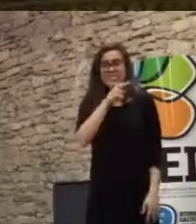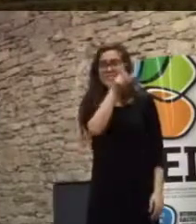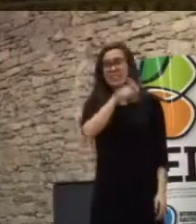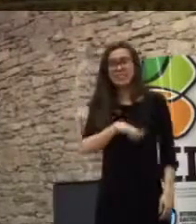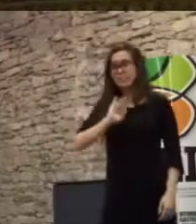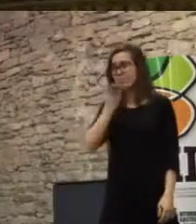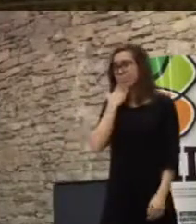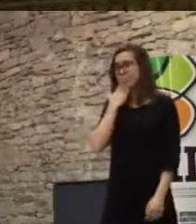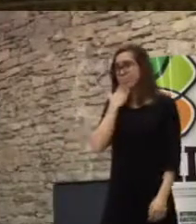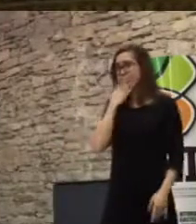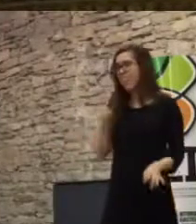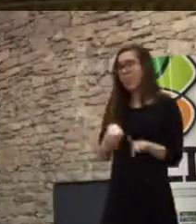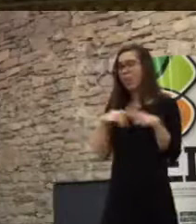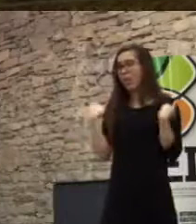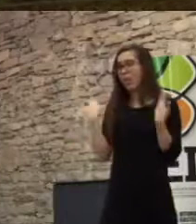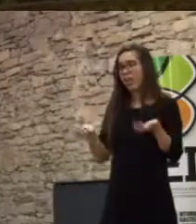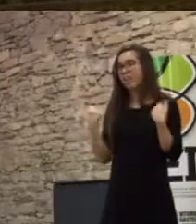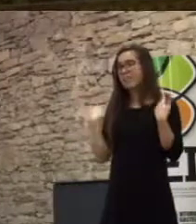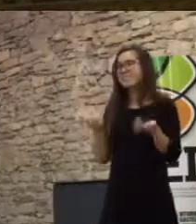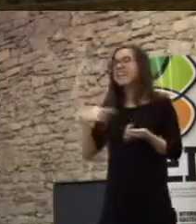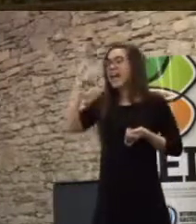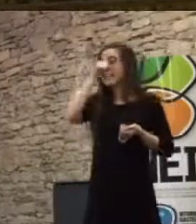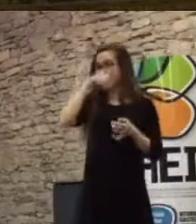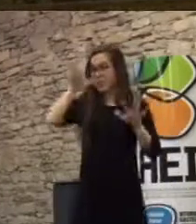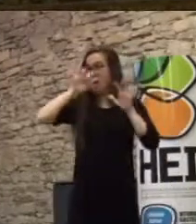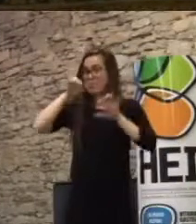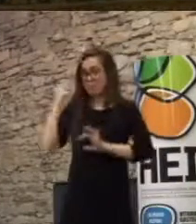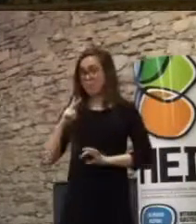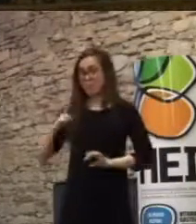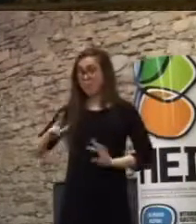como si no haces nada caballeros tomen nota por favor